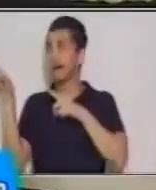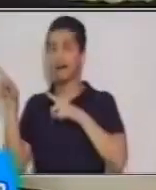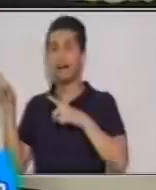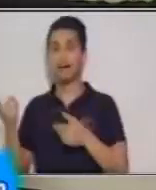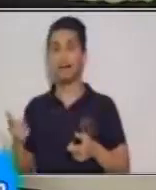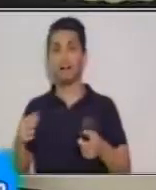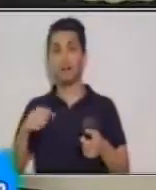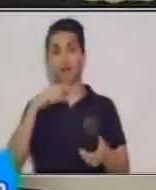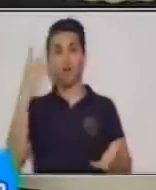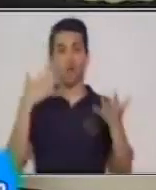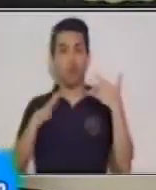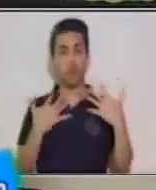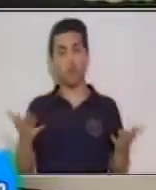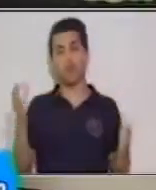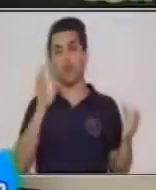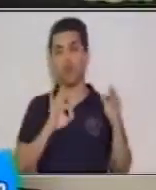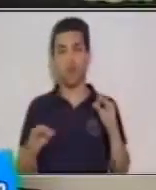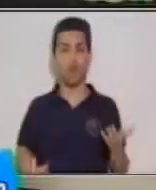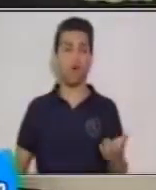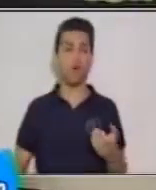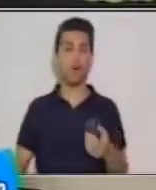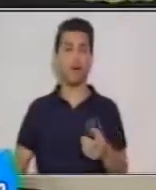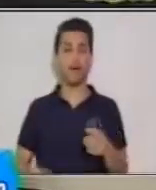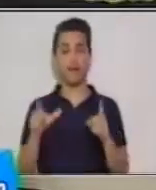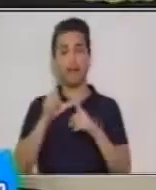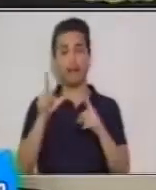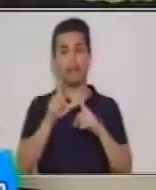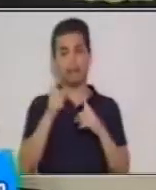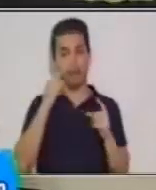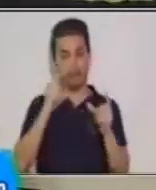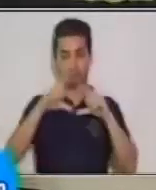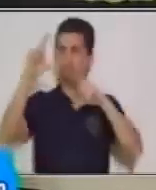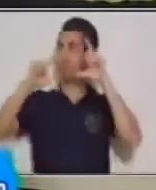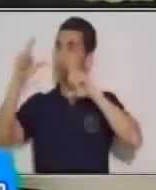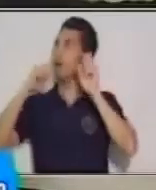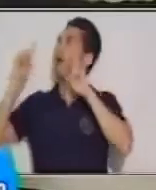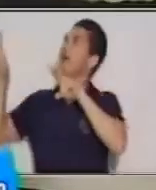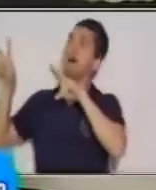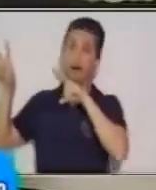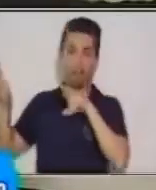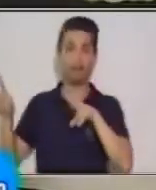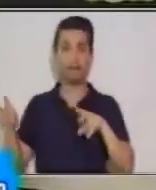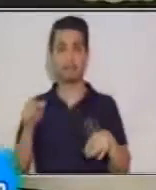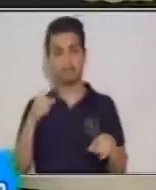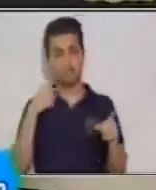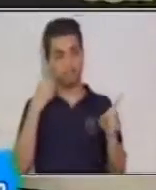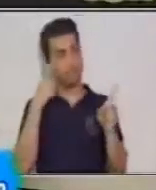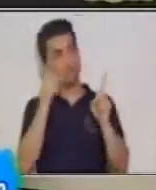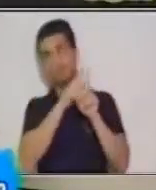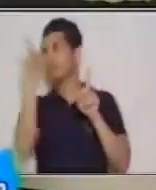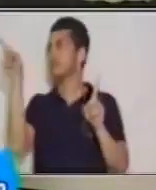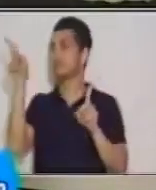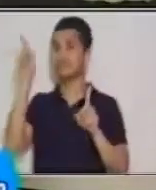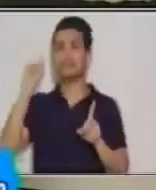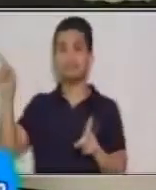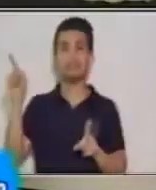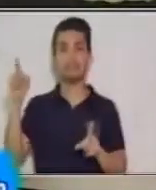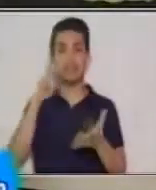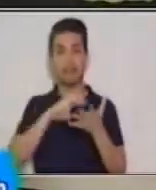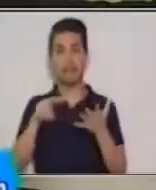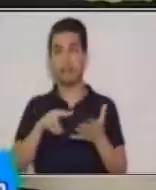color o el tamaño de las letras, y de manera inmediata yo me voy a desviar a leer esa